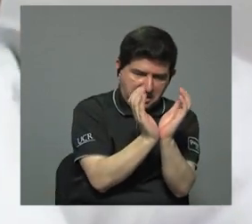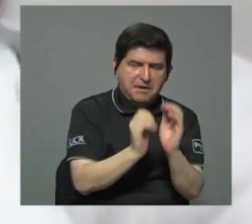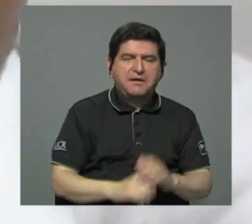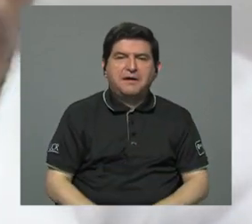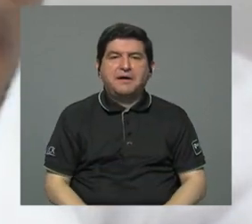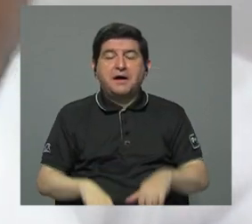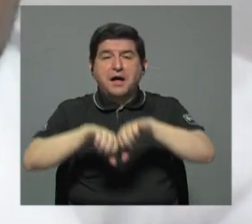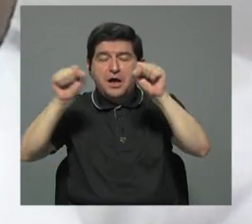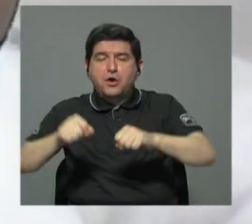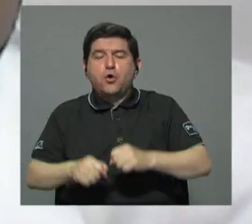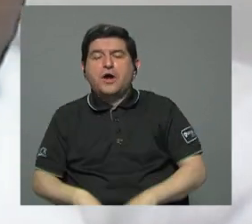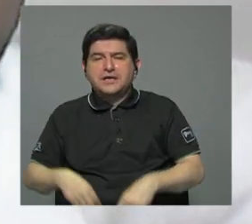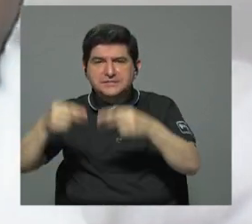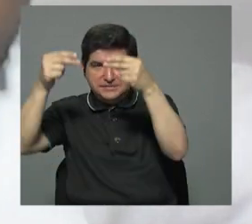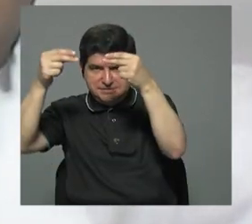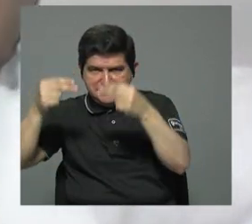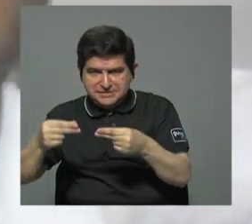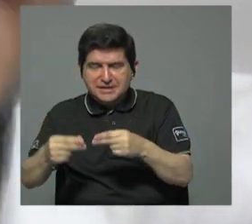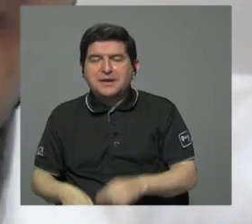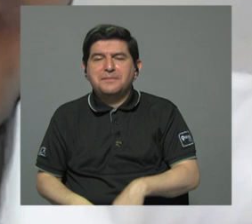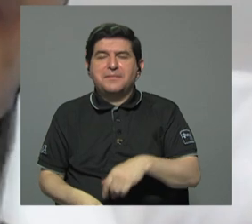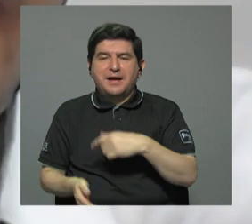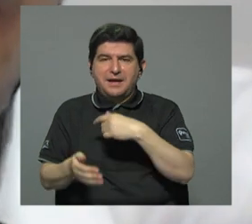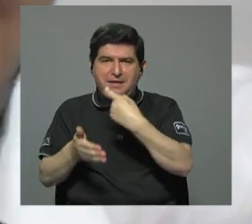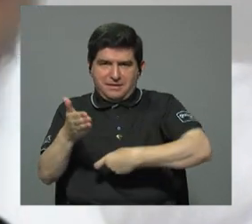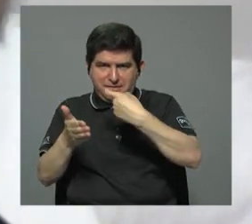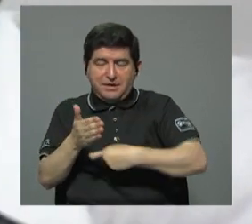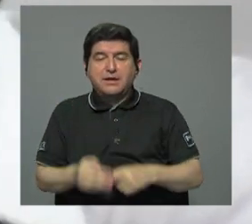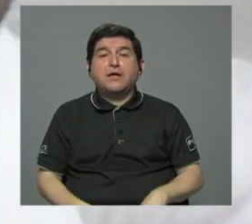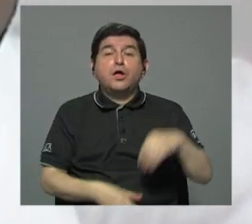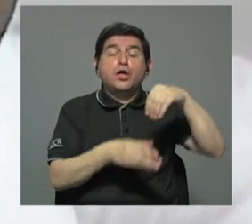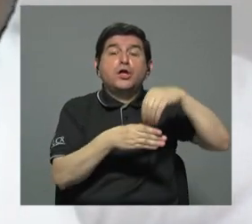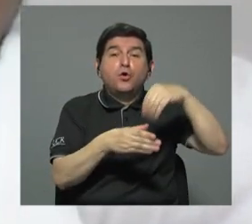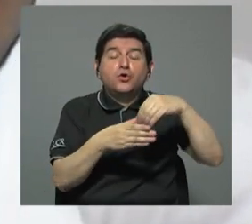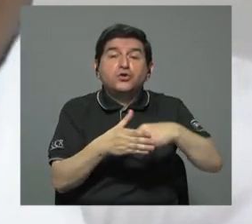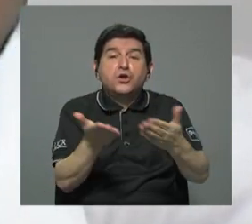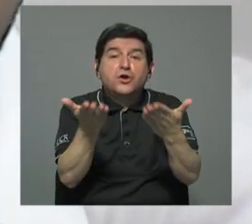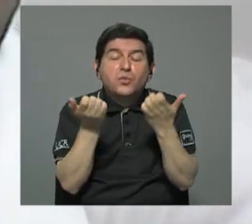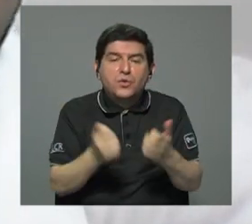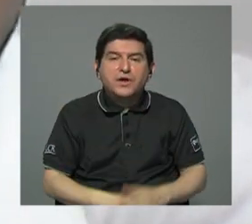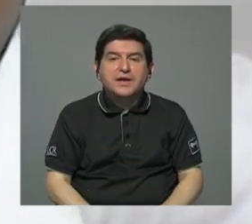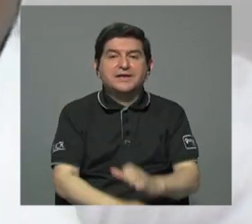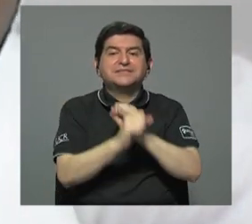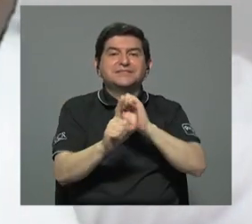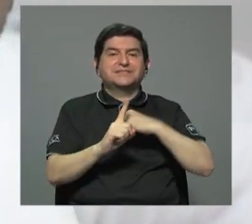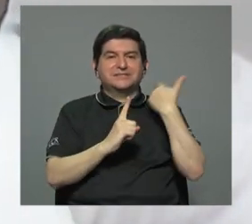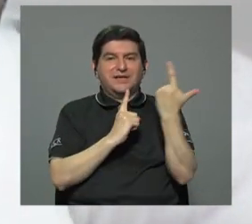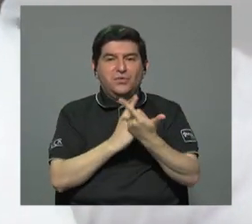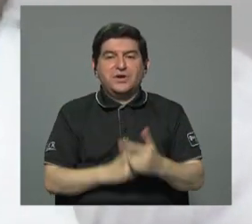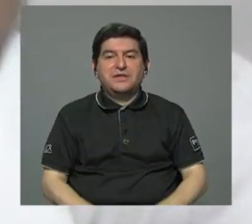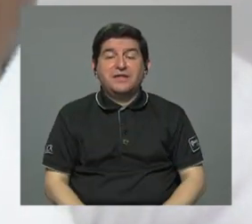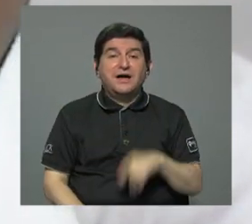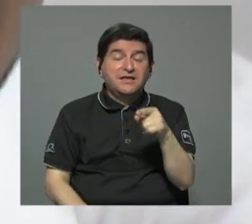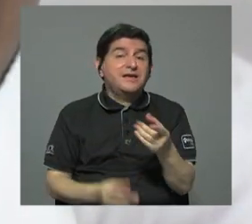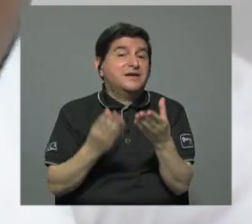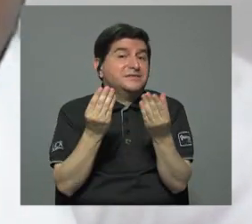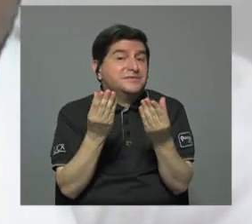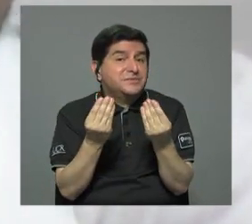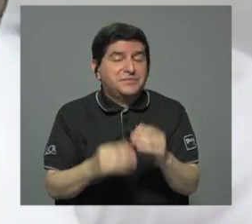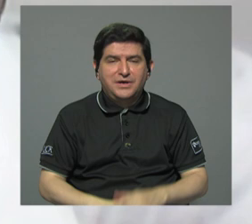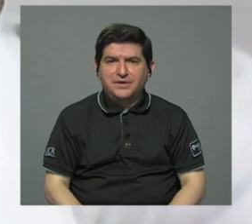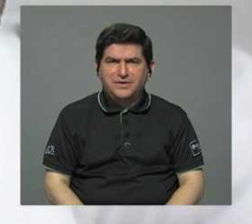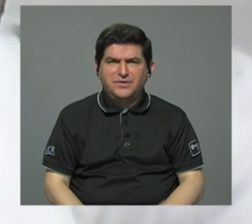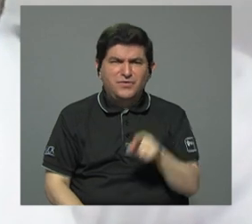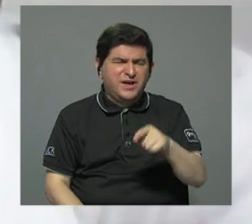al sistema tributario, y así poder contribuir a lo que tanto quieren, que es a la seguridad social y a lo que le dan miedo, porque justamente